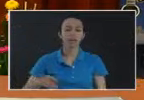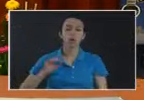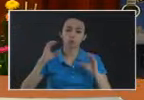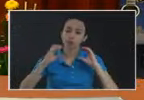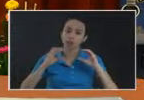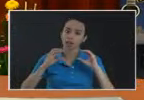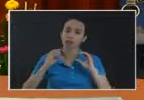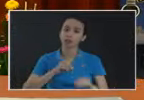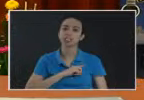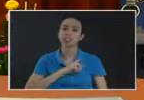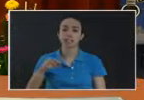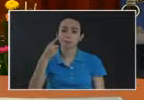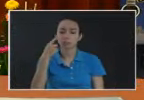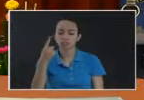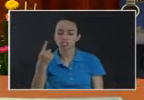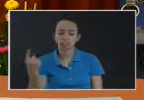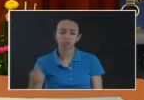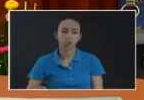Cuidado con estar buscando brujos.